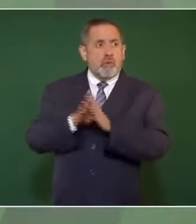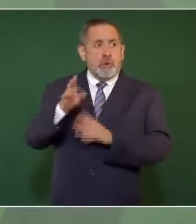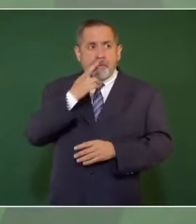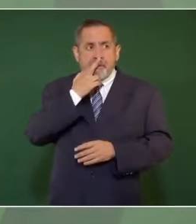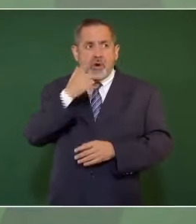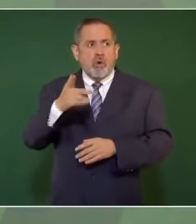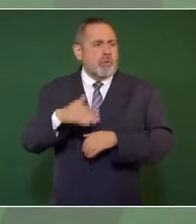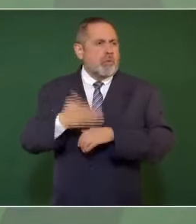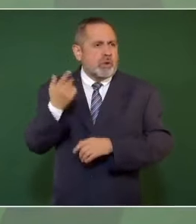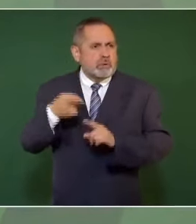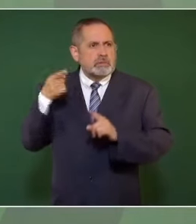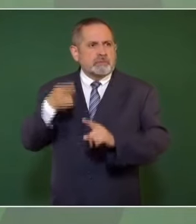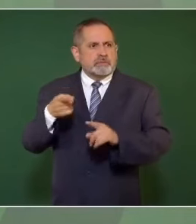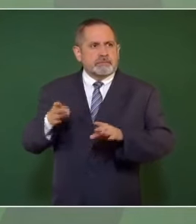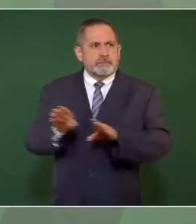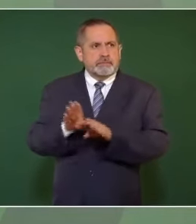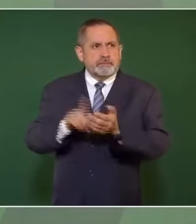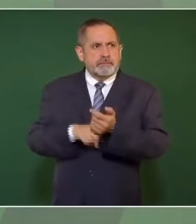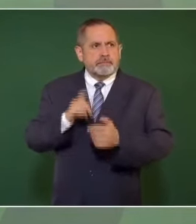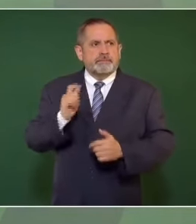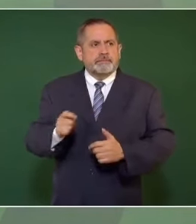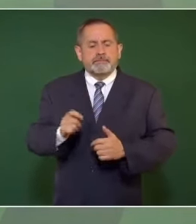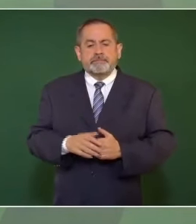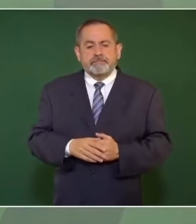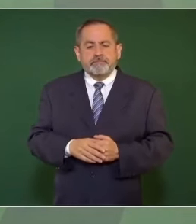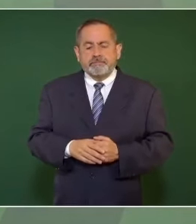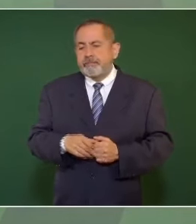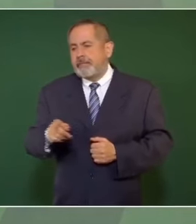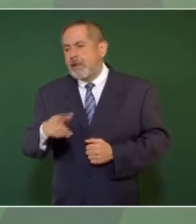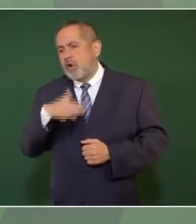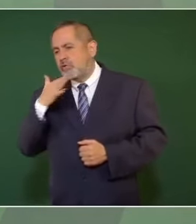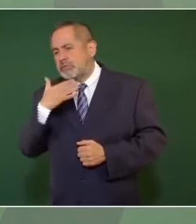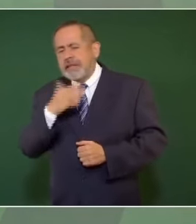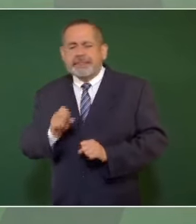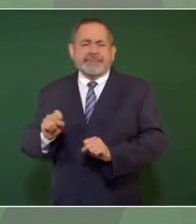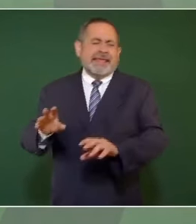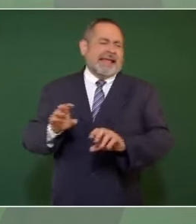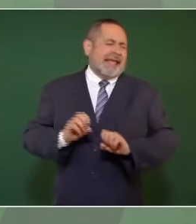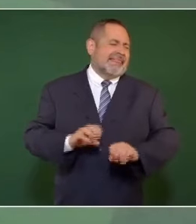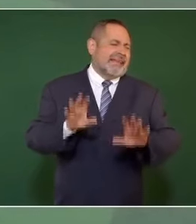depende mucho en no permitir la corrupción.